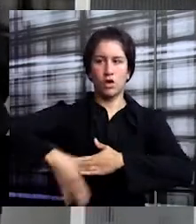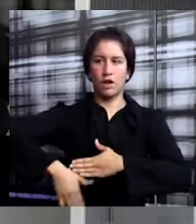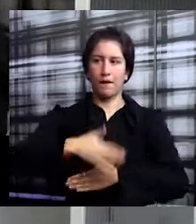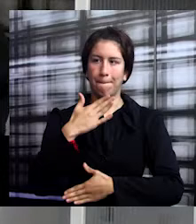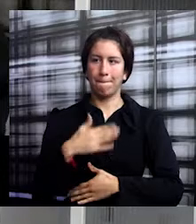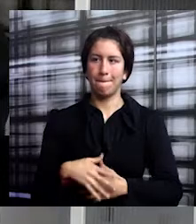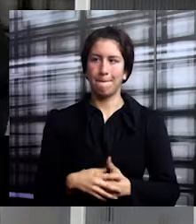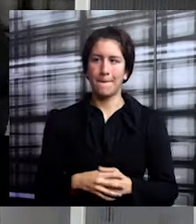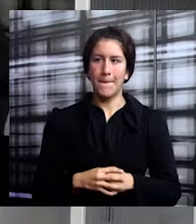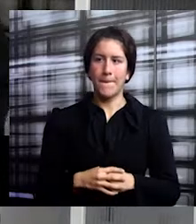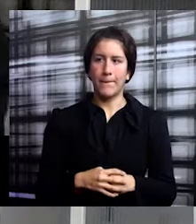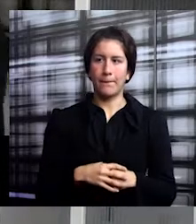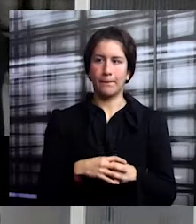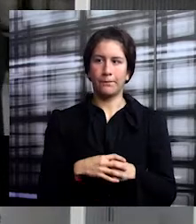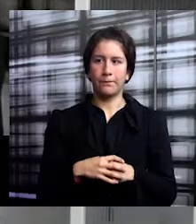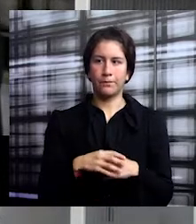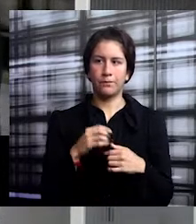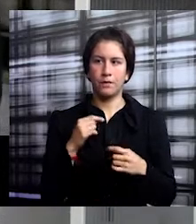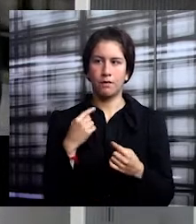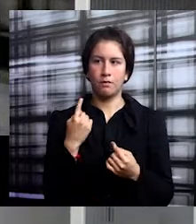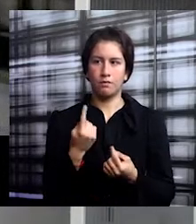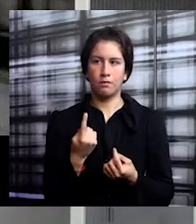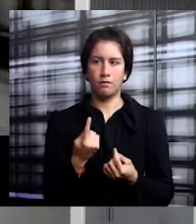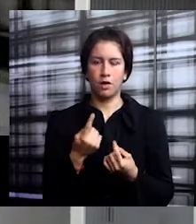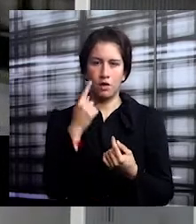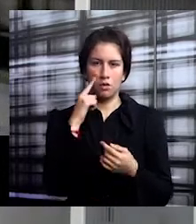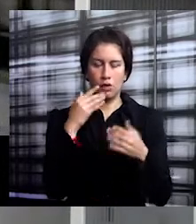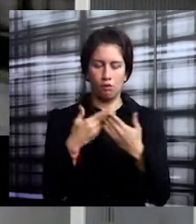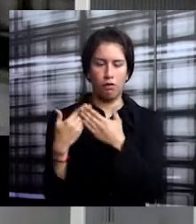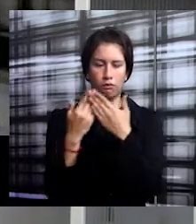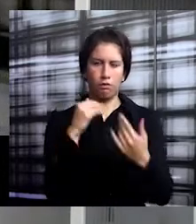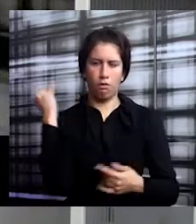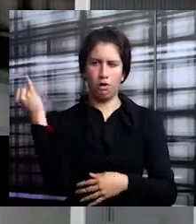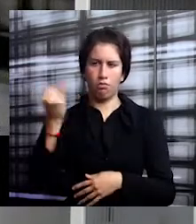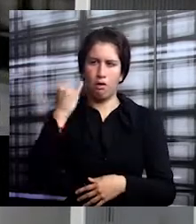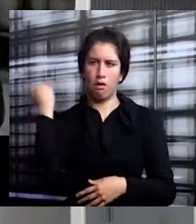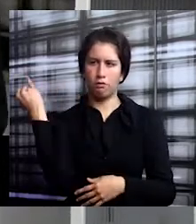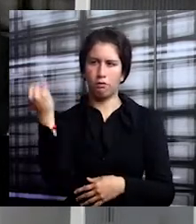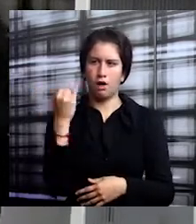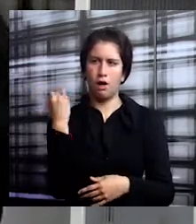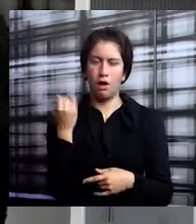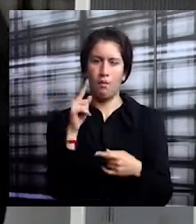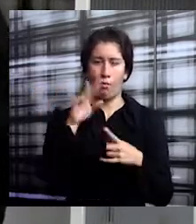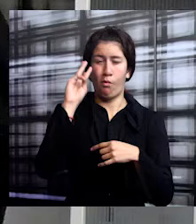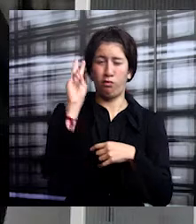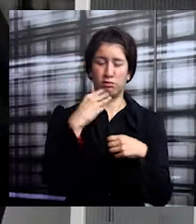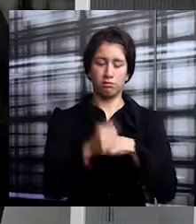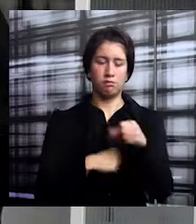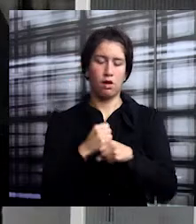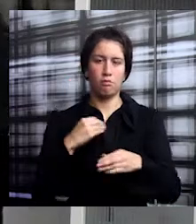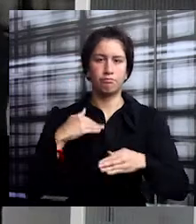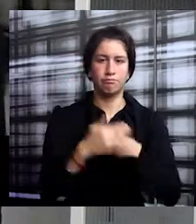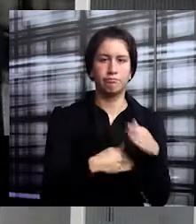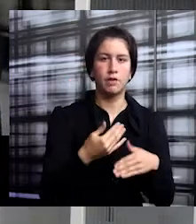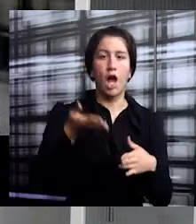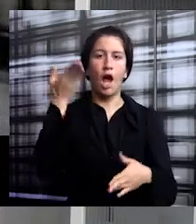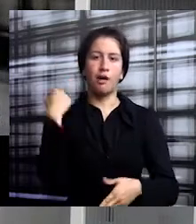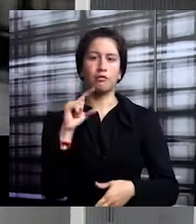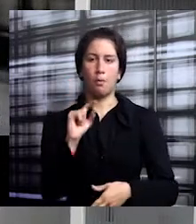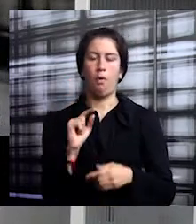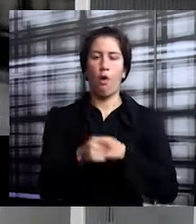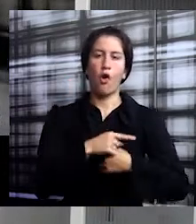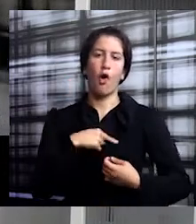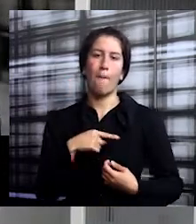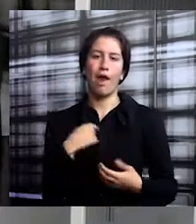en uno de estos estudios internacionales, por tercer año consecutivo, hace poco ha sido nombrado como uno de los